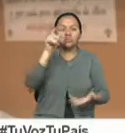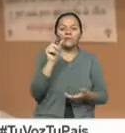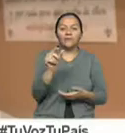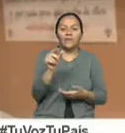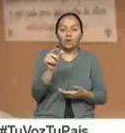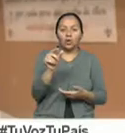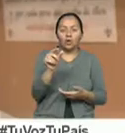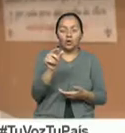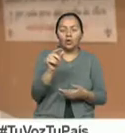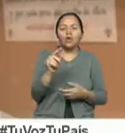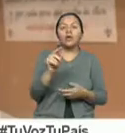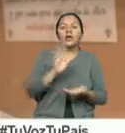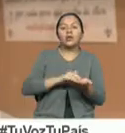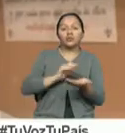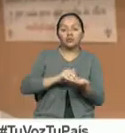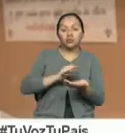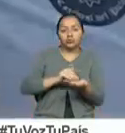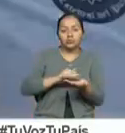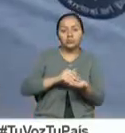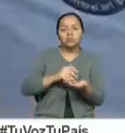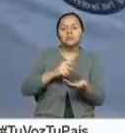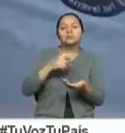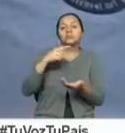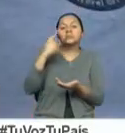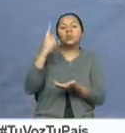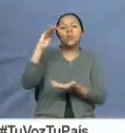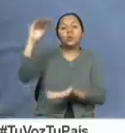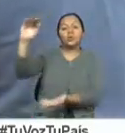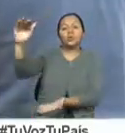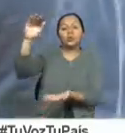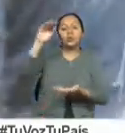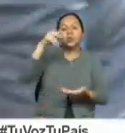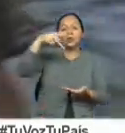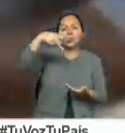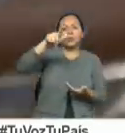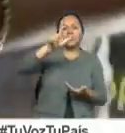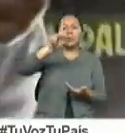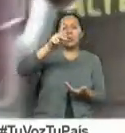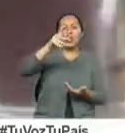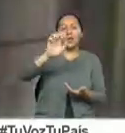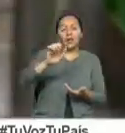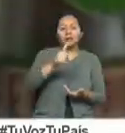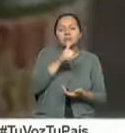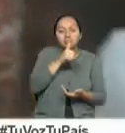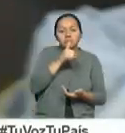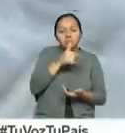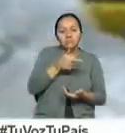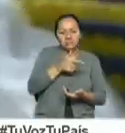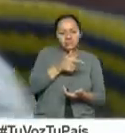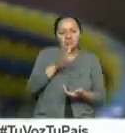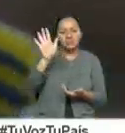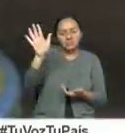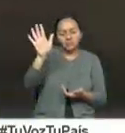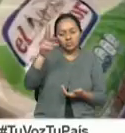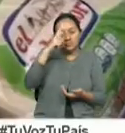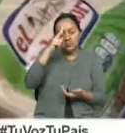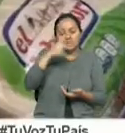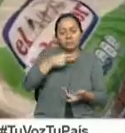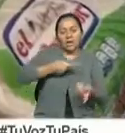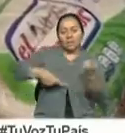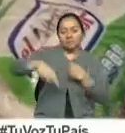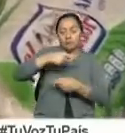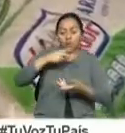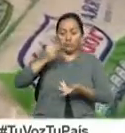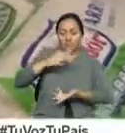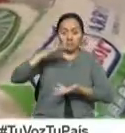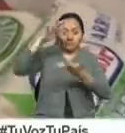a cambio de 1 litro de pulque. El pulque es una fresca bebida alcohólica tradicional en varias regiones de México, que en esta